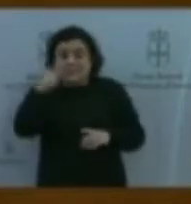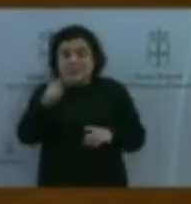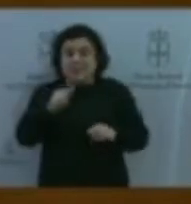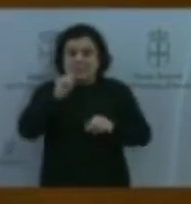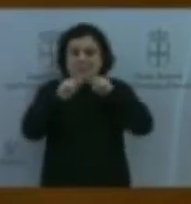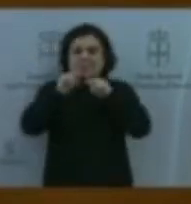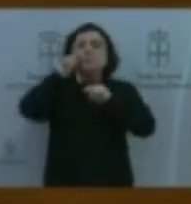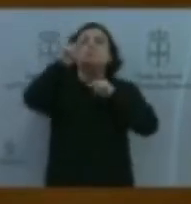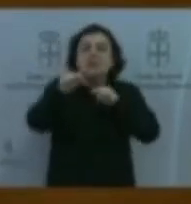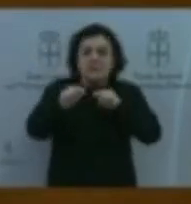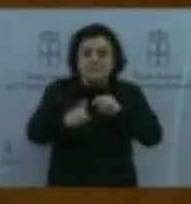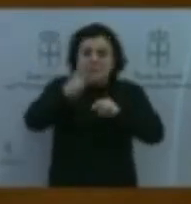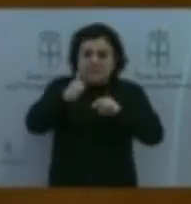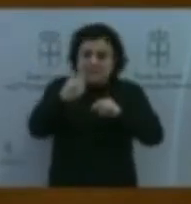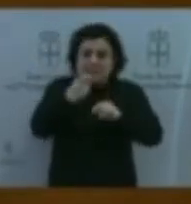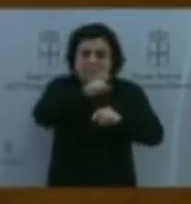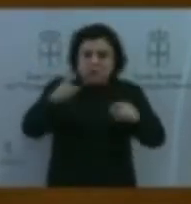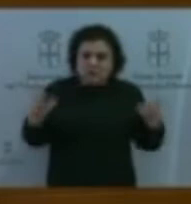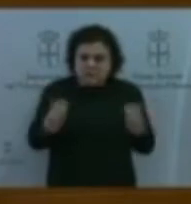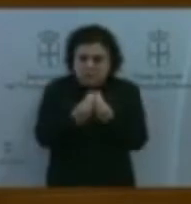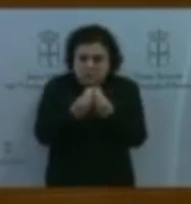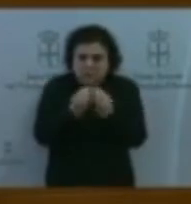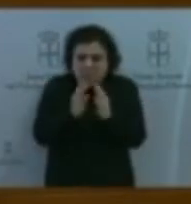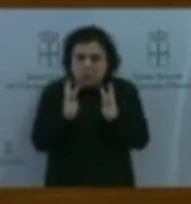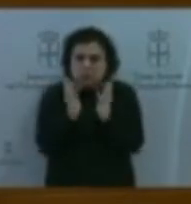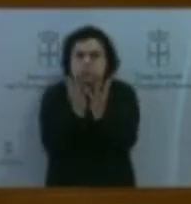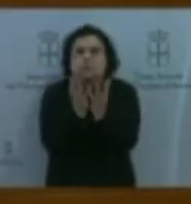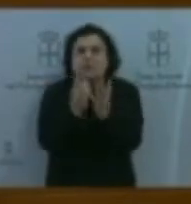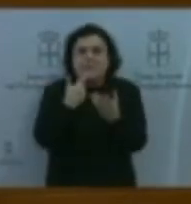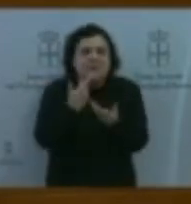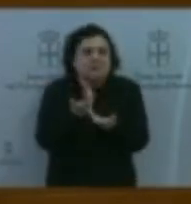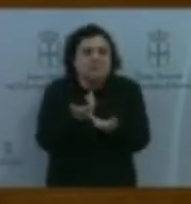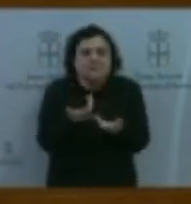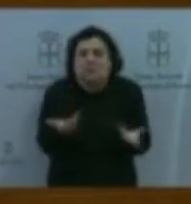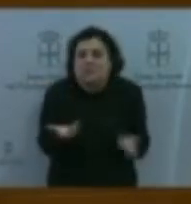pero se envían, ¿cómo explicarlo? Se envían mensajes contradictorios. Imagínense.